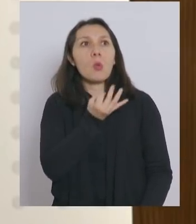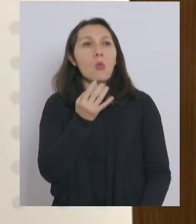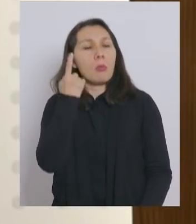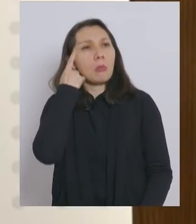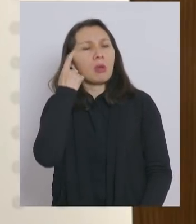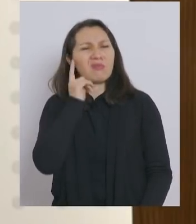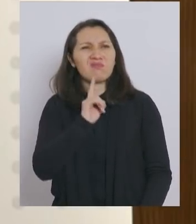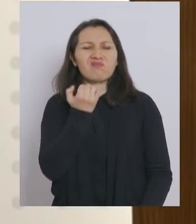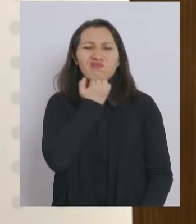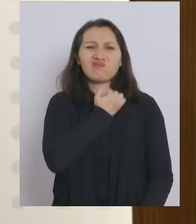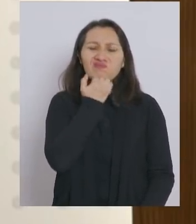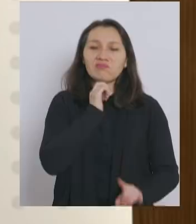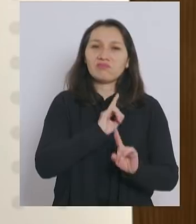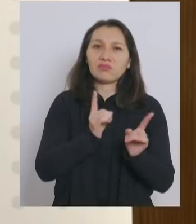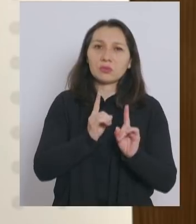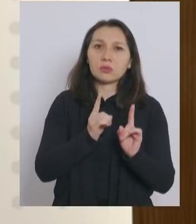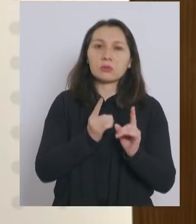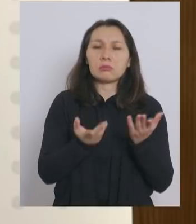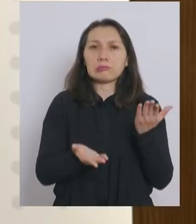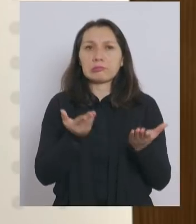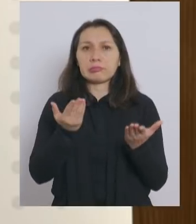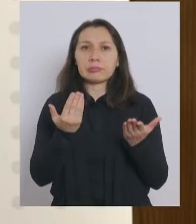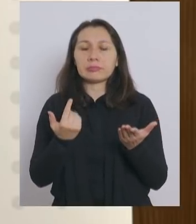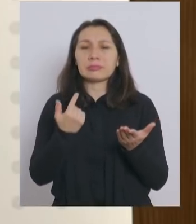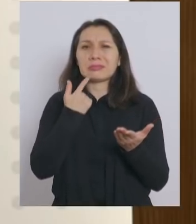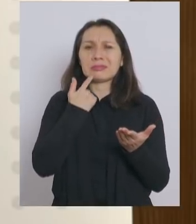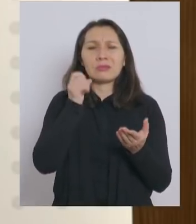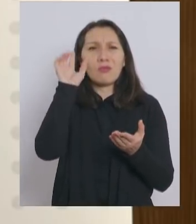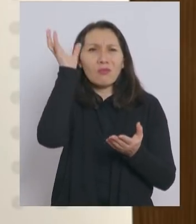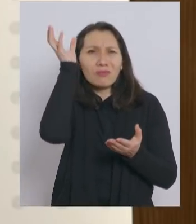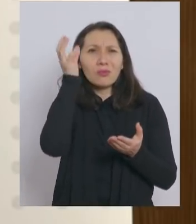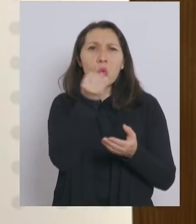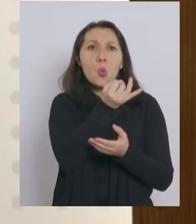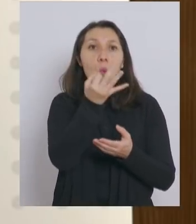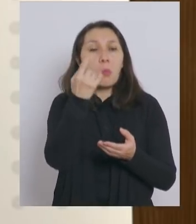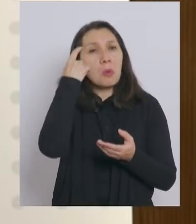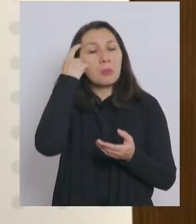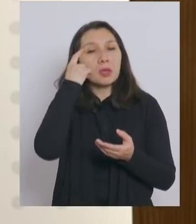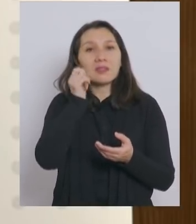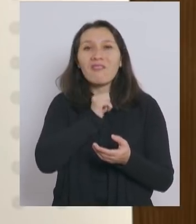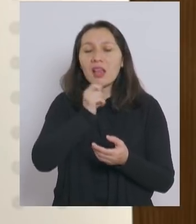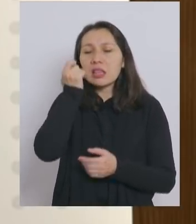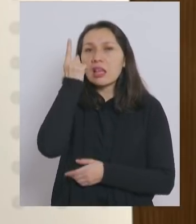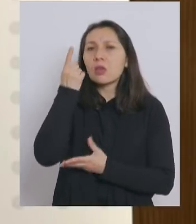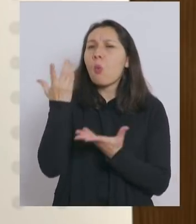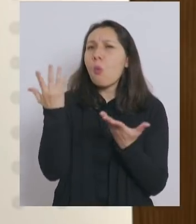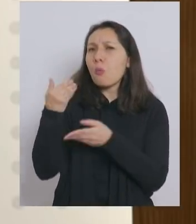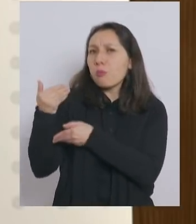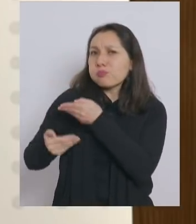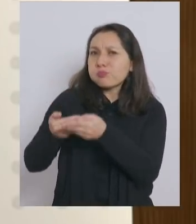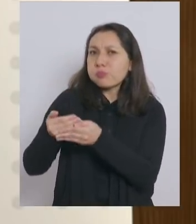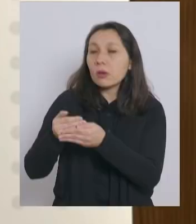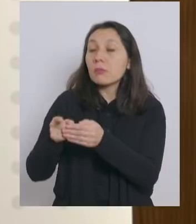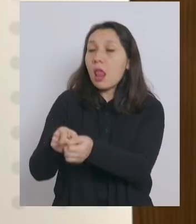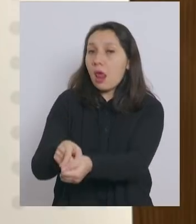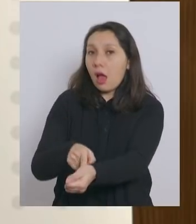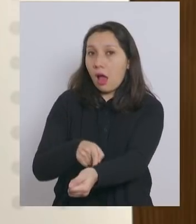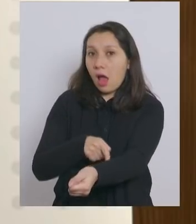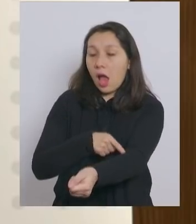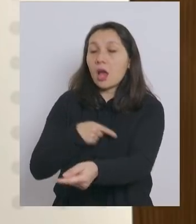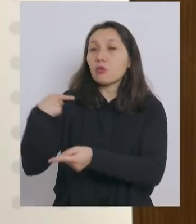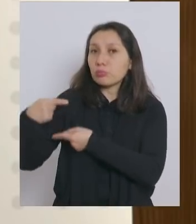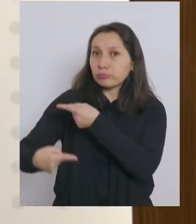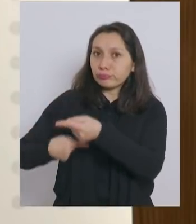repente caemos en una paradoja con los números, nos quedamos con eso y no entendemos el proceso, que es un proceso largo,